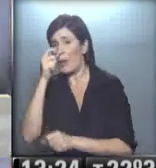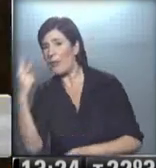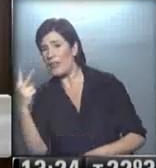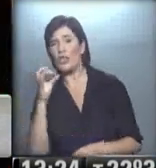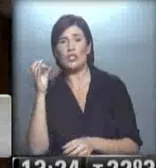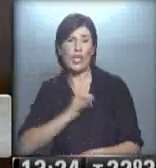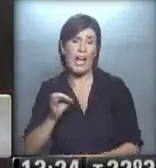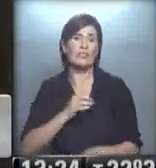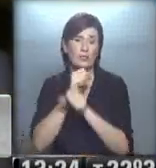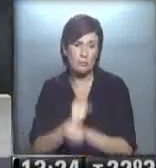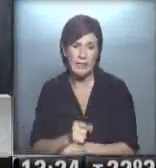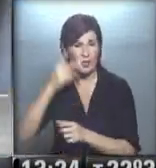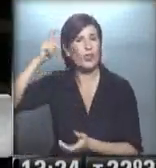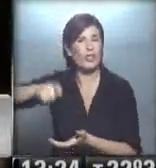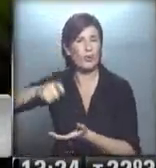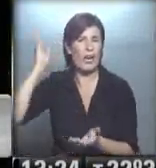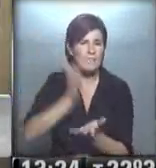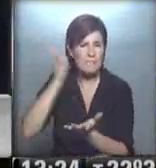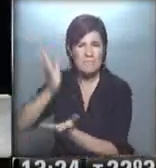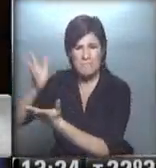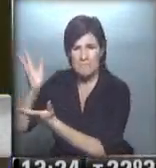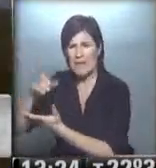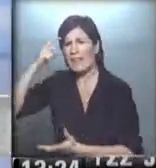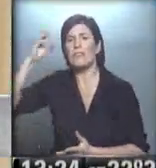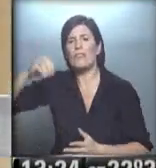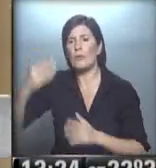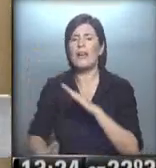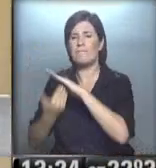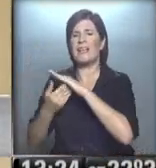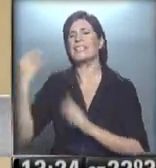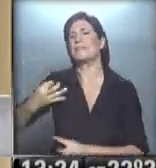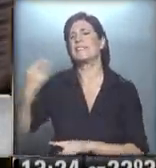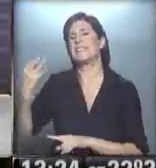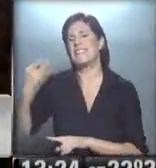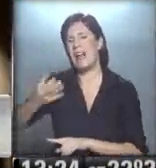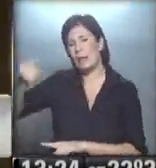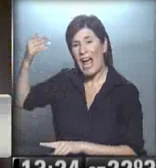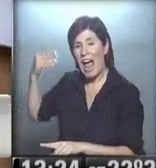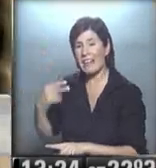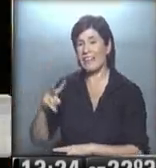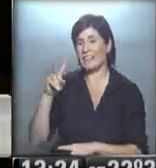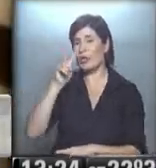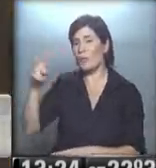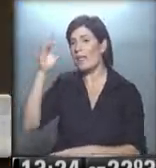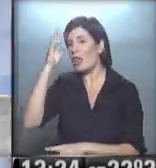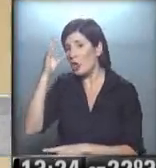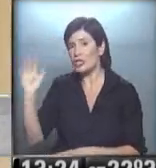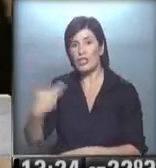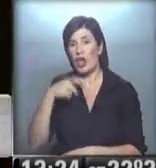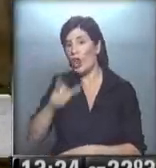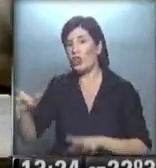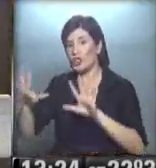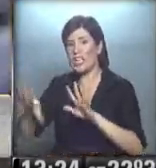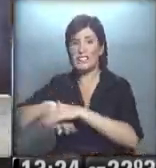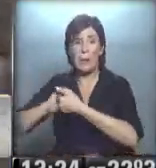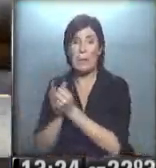la sentencia del tribunal que la Corte Suprema Tucumana nombró para el caso Marita Verón, al anular la escandalosa absolución de 2012, estuvo cerca de la